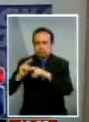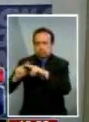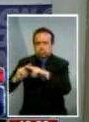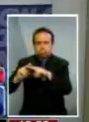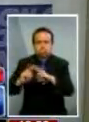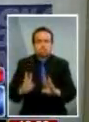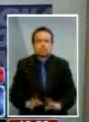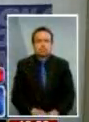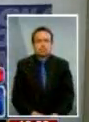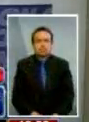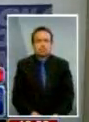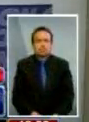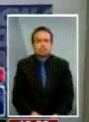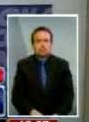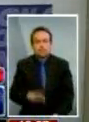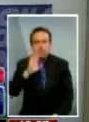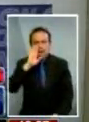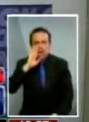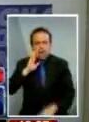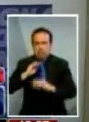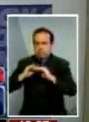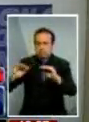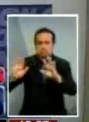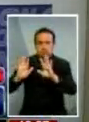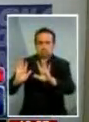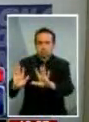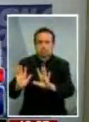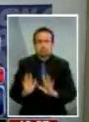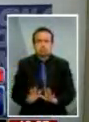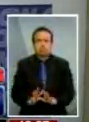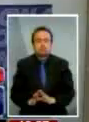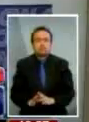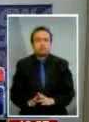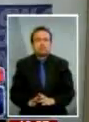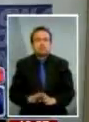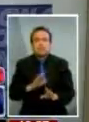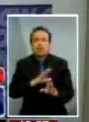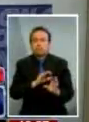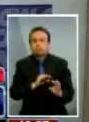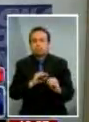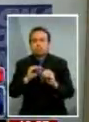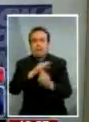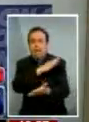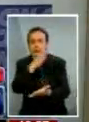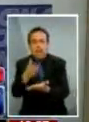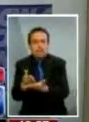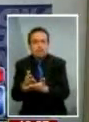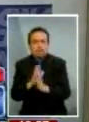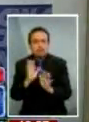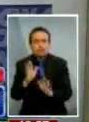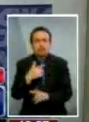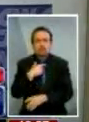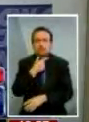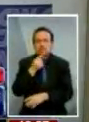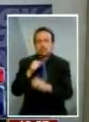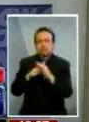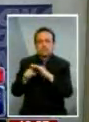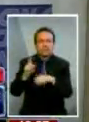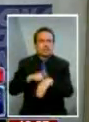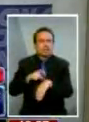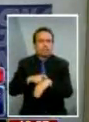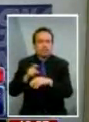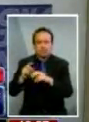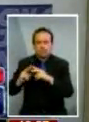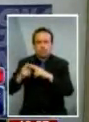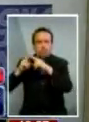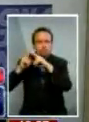alguna limpieza, no nada más. No, hasta ahora no hemos tenido, a lo mejor no nos hemos querido dar mucho el tiempo de